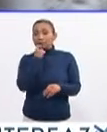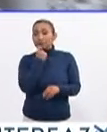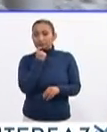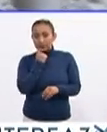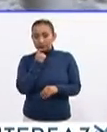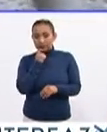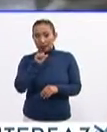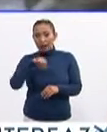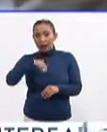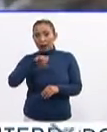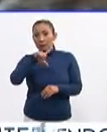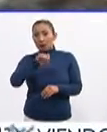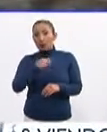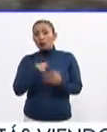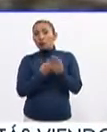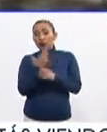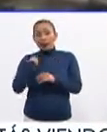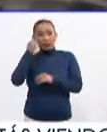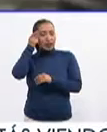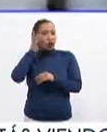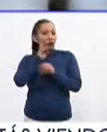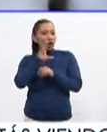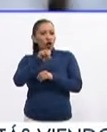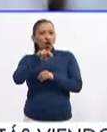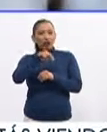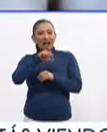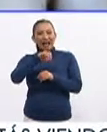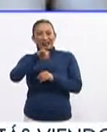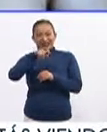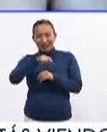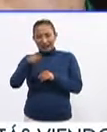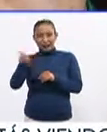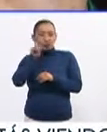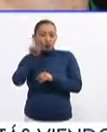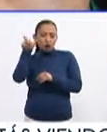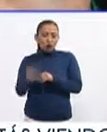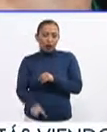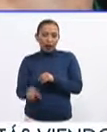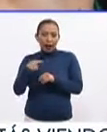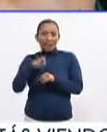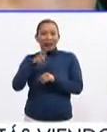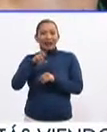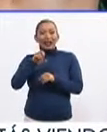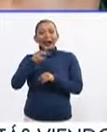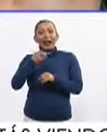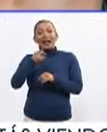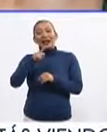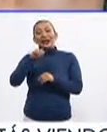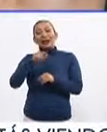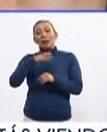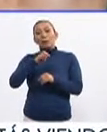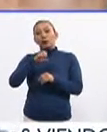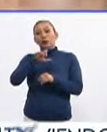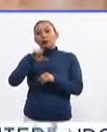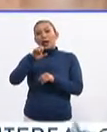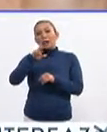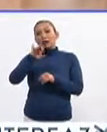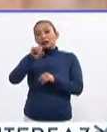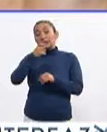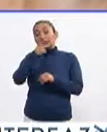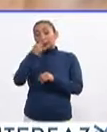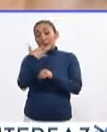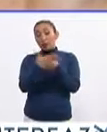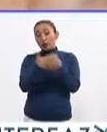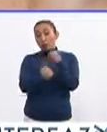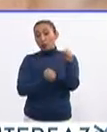Andrés Manuel López Obrador, la nueva directora del Consejo Nacional de Ciencia y Tecnología, María Elena Álvarez Bulla Roses, anunció que el